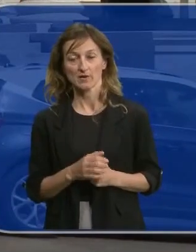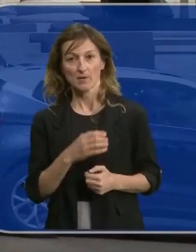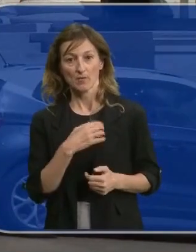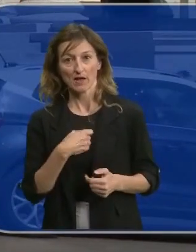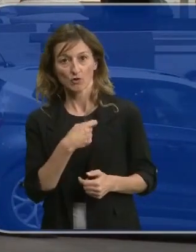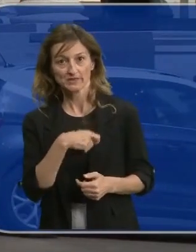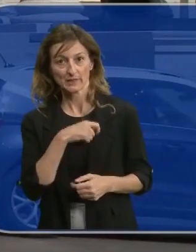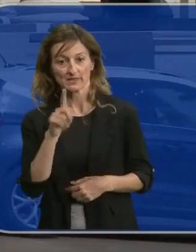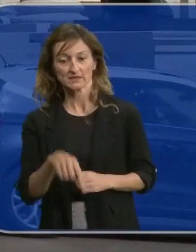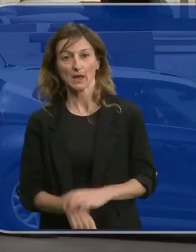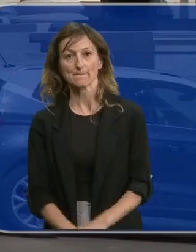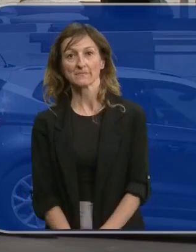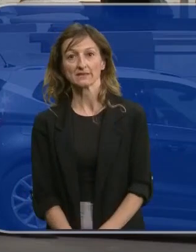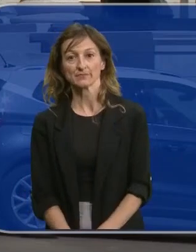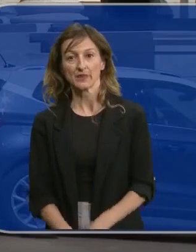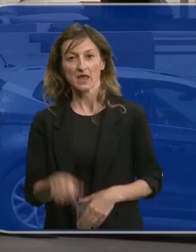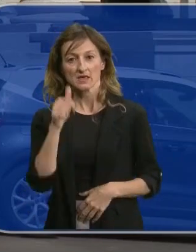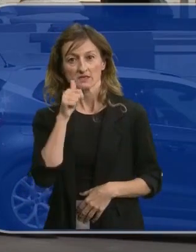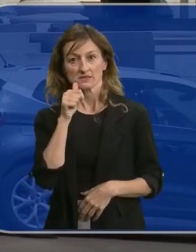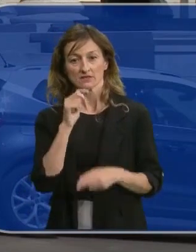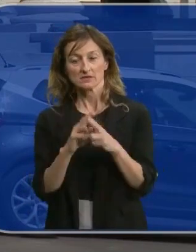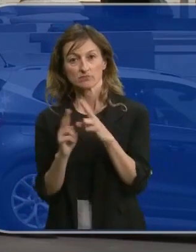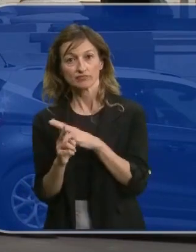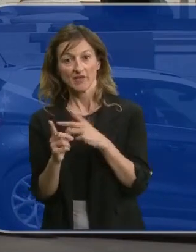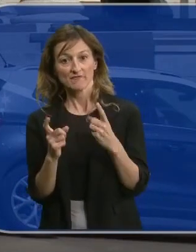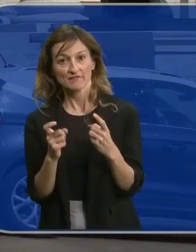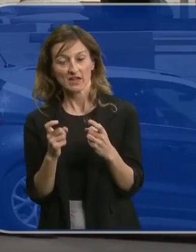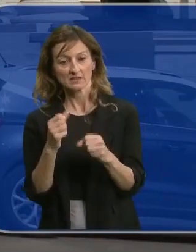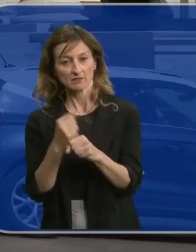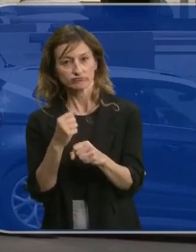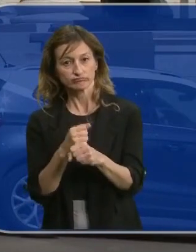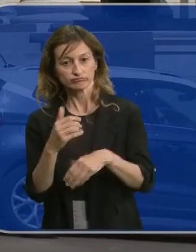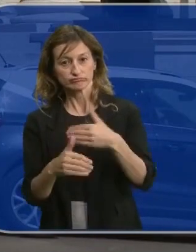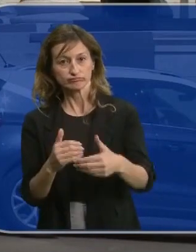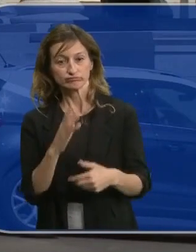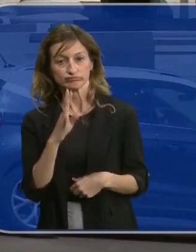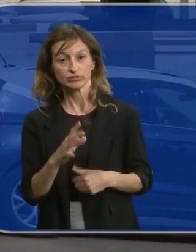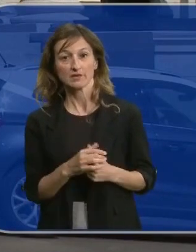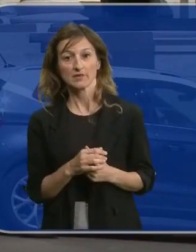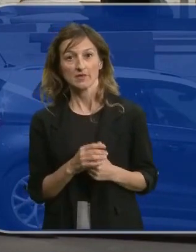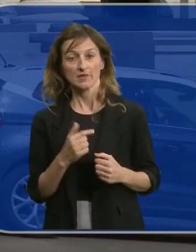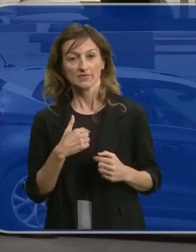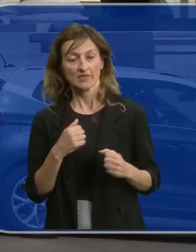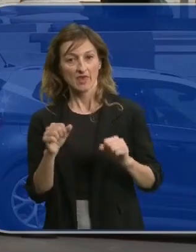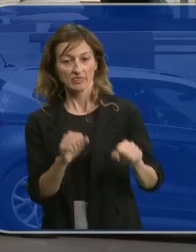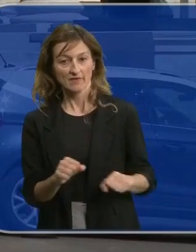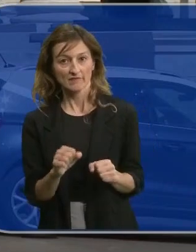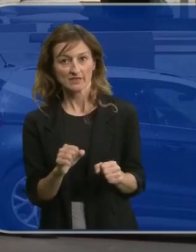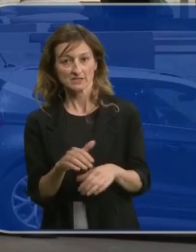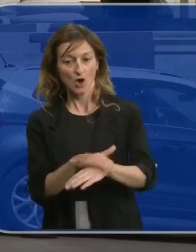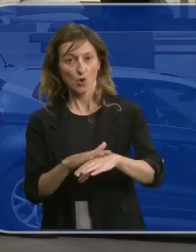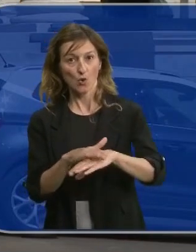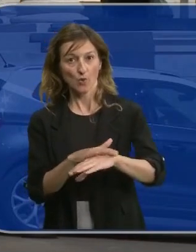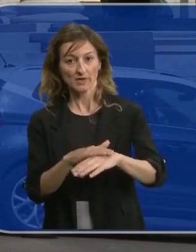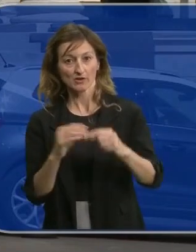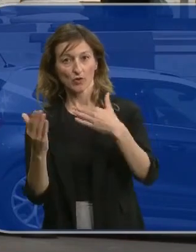de España por su parte Sánchez ha hablado claro le ha recordado que queda legislatura para rato y ha sacado pecho de su gobierno afirmando que es